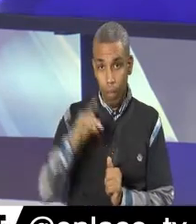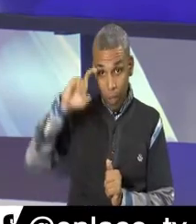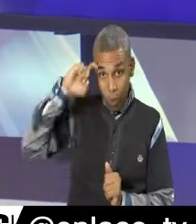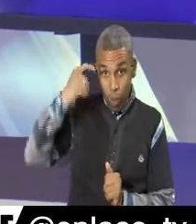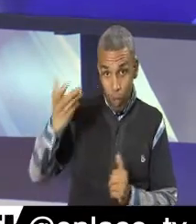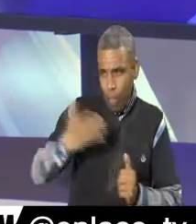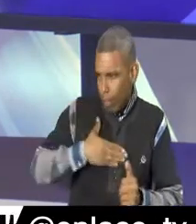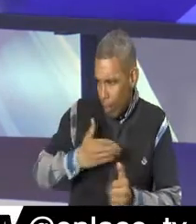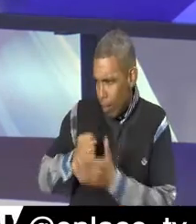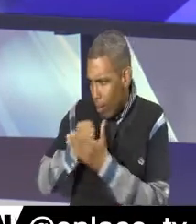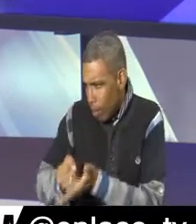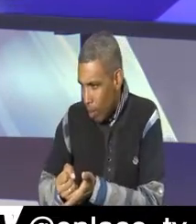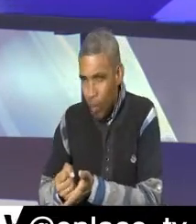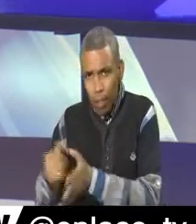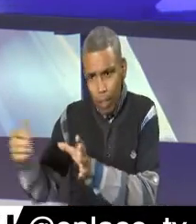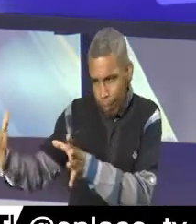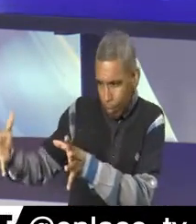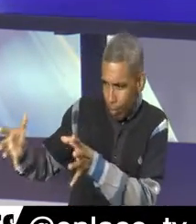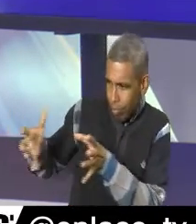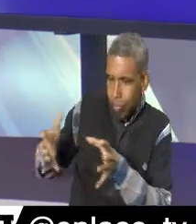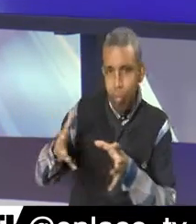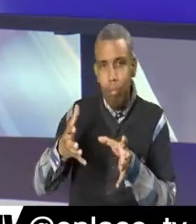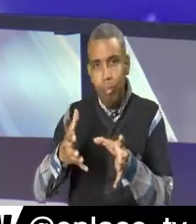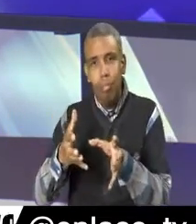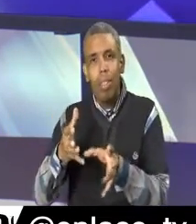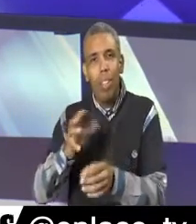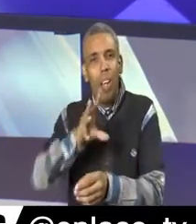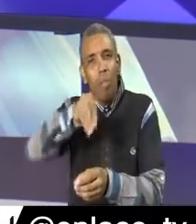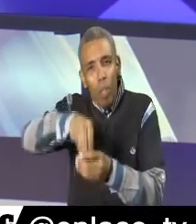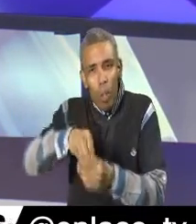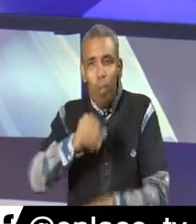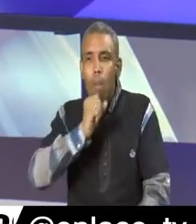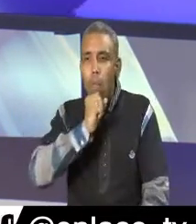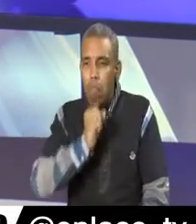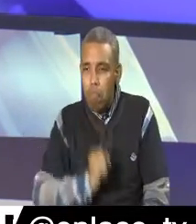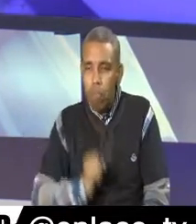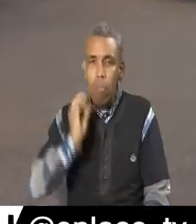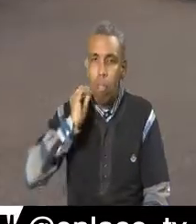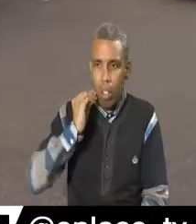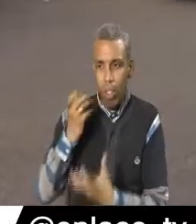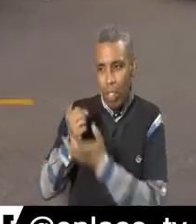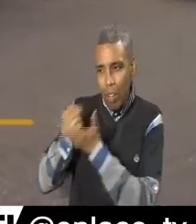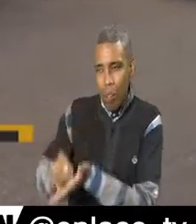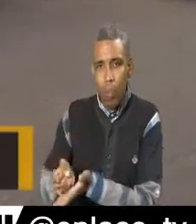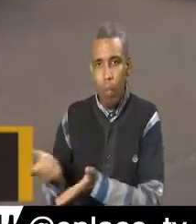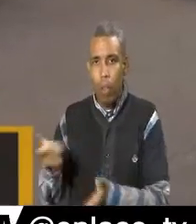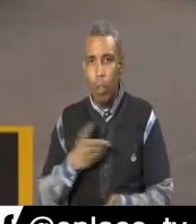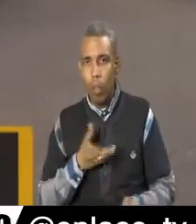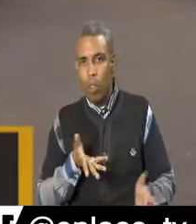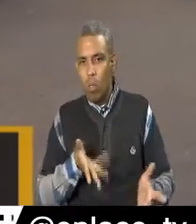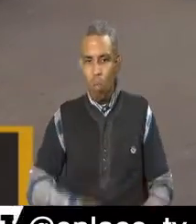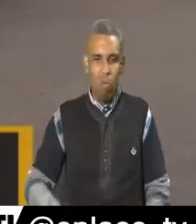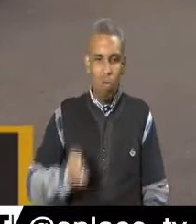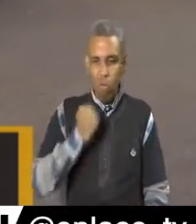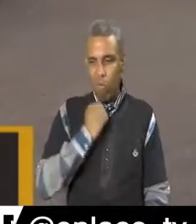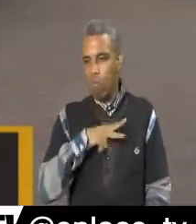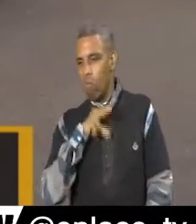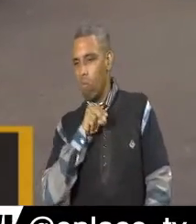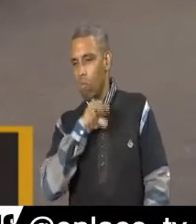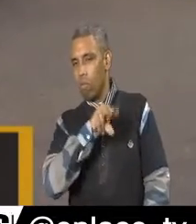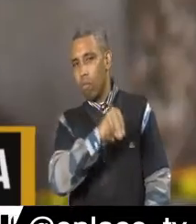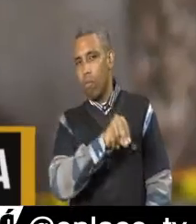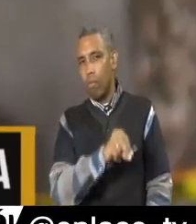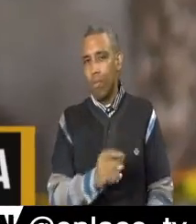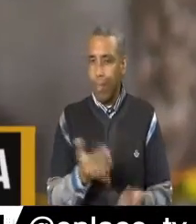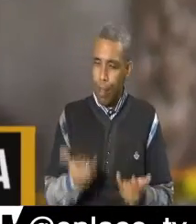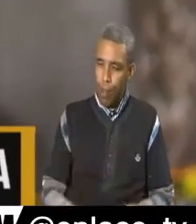mayor, como le había propuesto la Secretaría de Desarrollo Económico y Social. Falleció el adulto mayor que permanecía día y noche